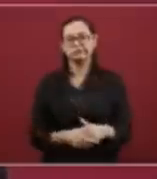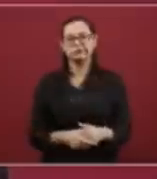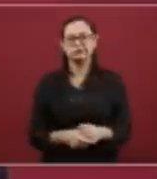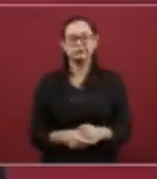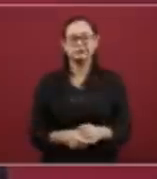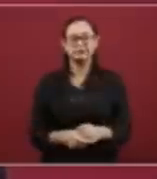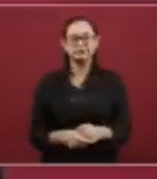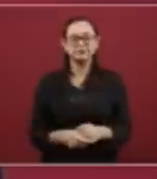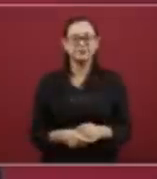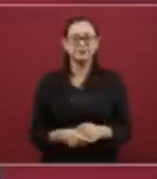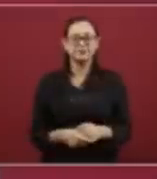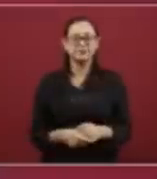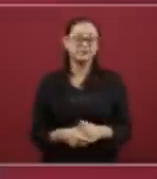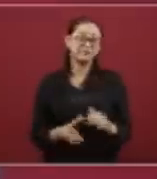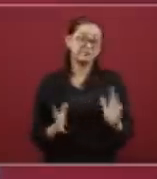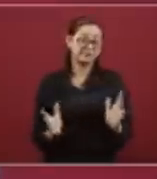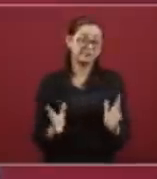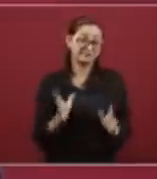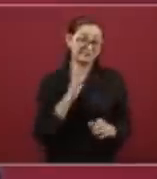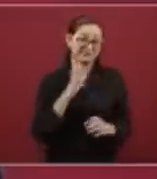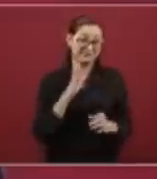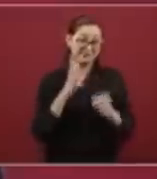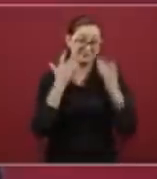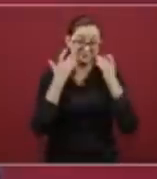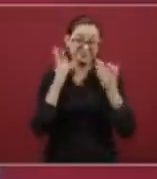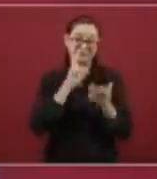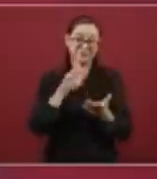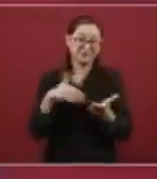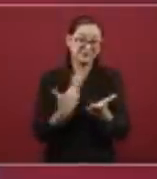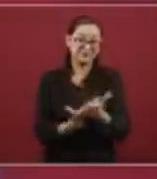Hay antecedentes sobre esto.